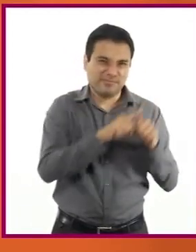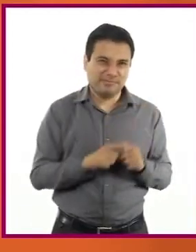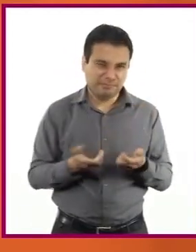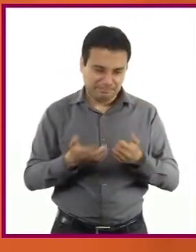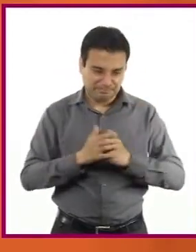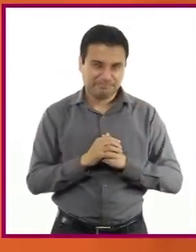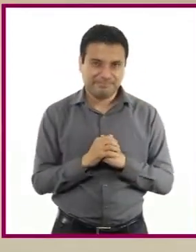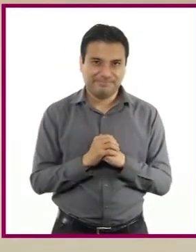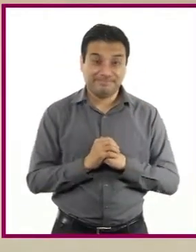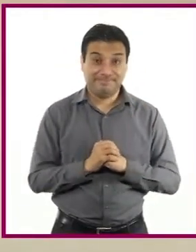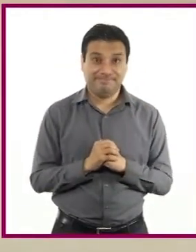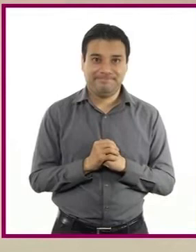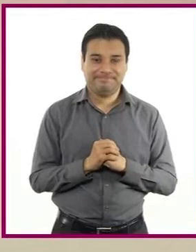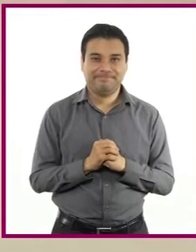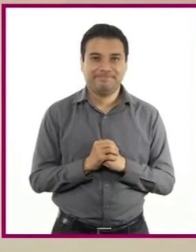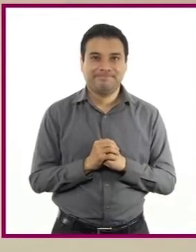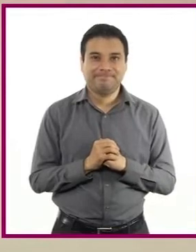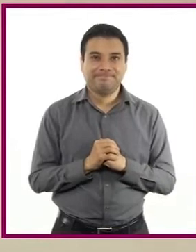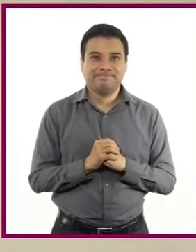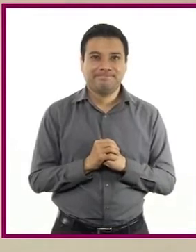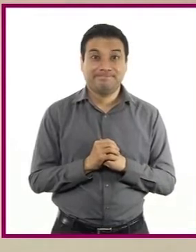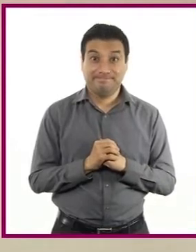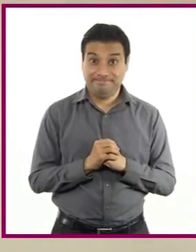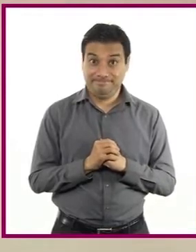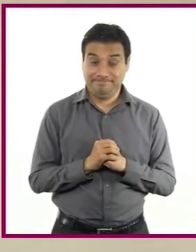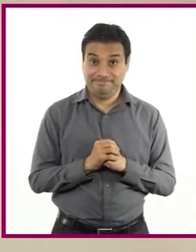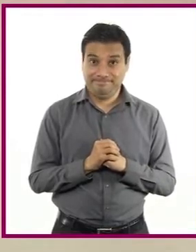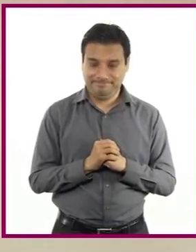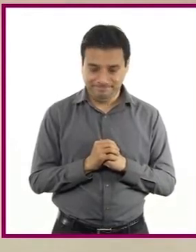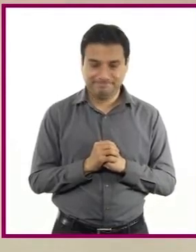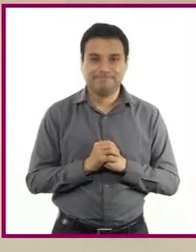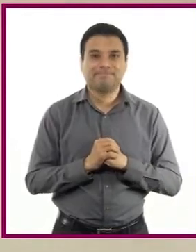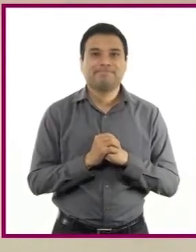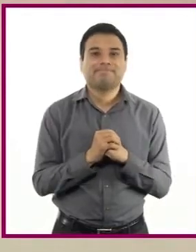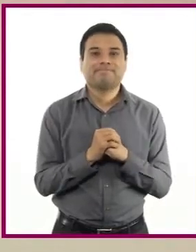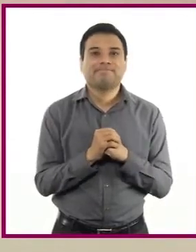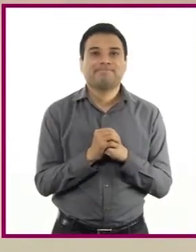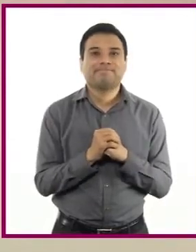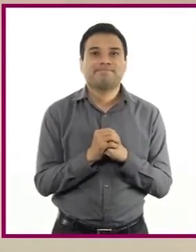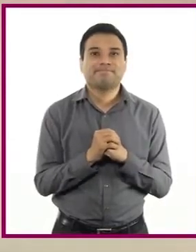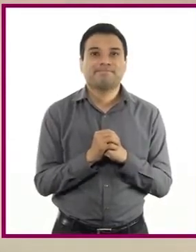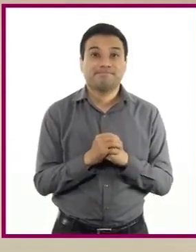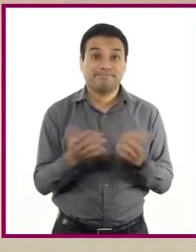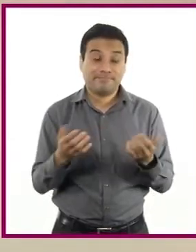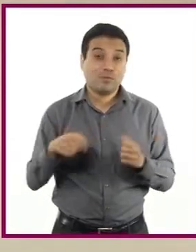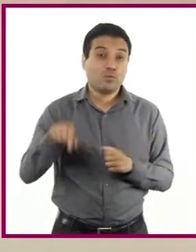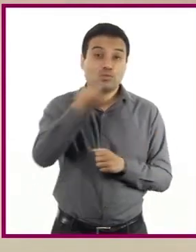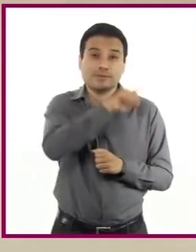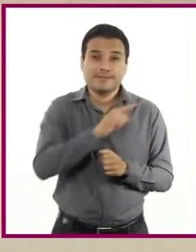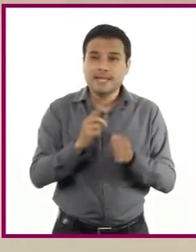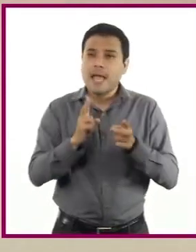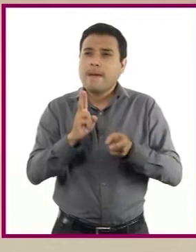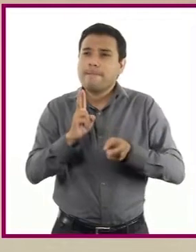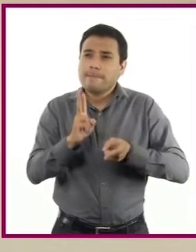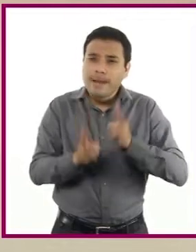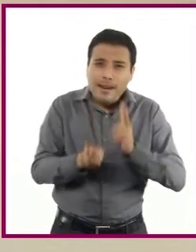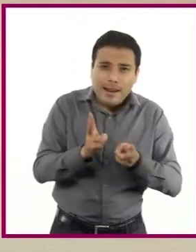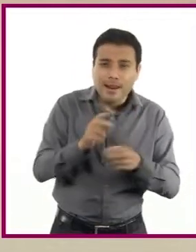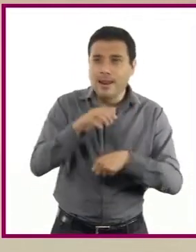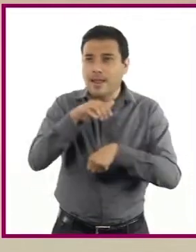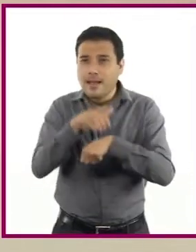informados. Así, la risa y los comentarios hacen amenos los momentos de conversación con los